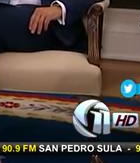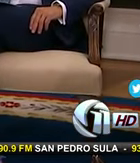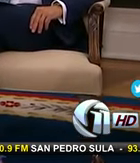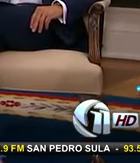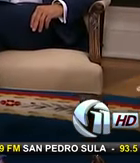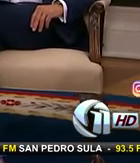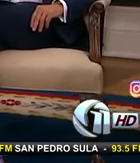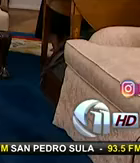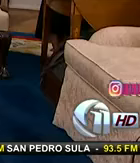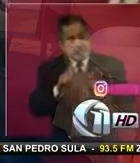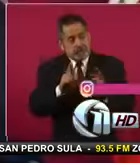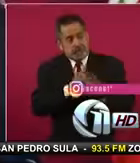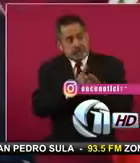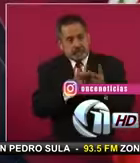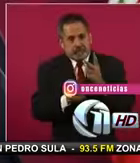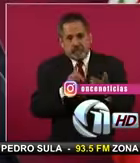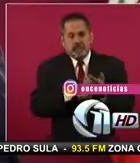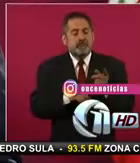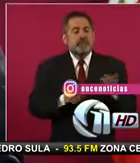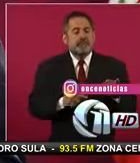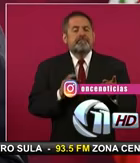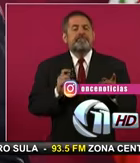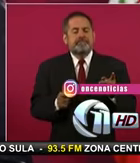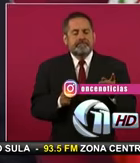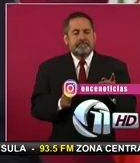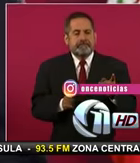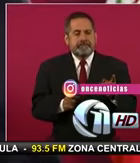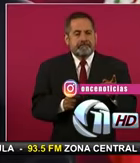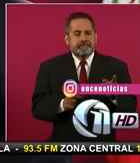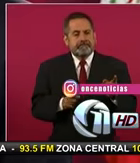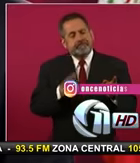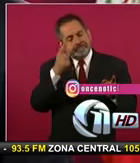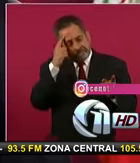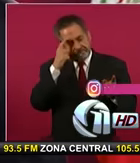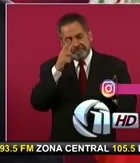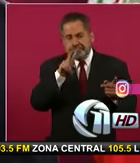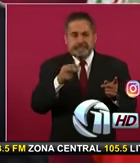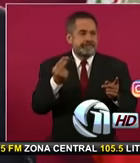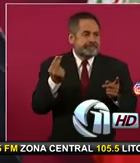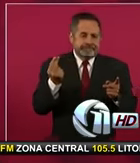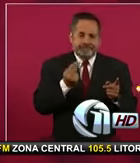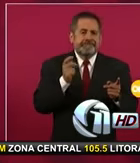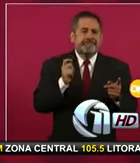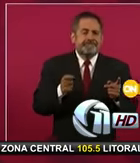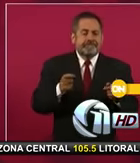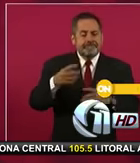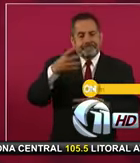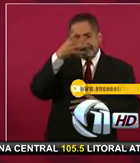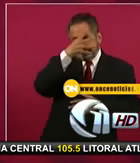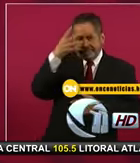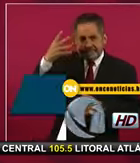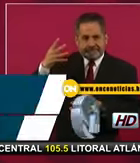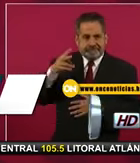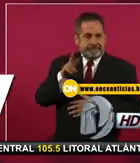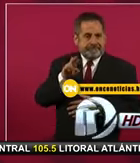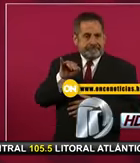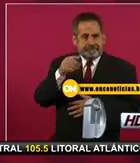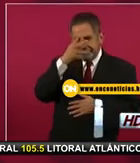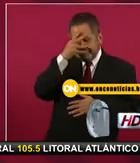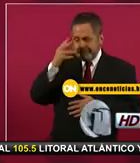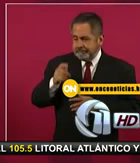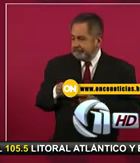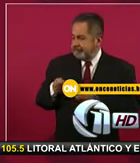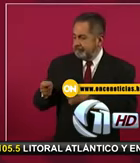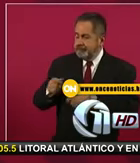martes pasado en Washington. Hablamos de la necesidad de ampliar el número de visas de trabajo temporales para México y Centroamérica. Esto se